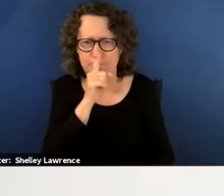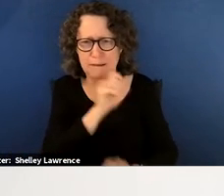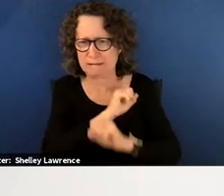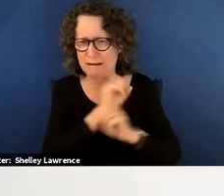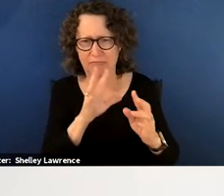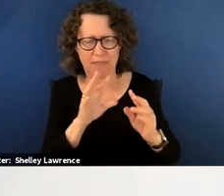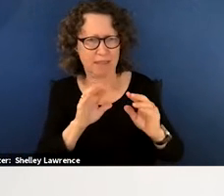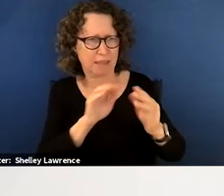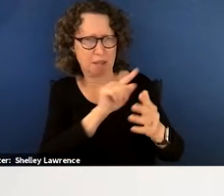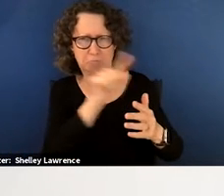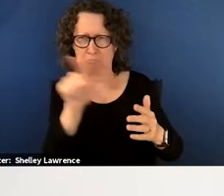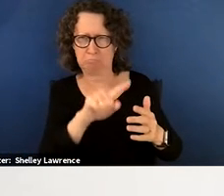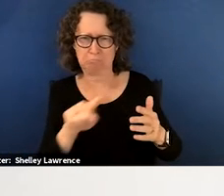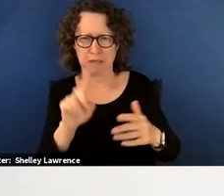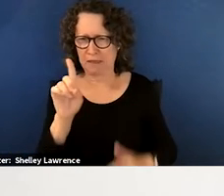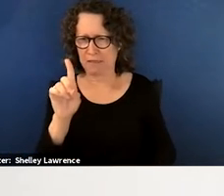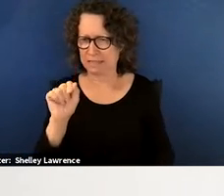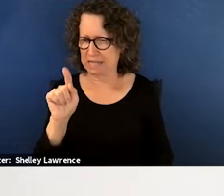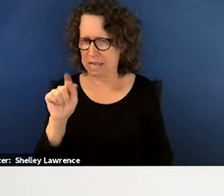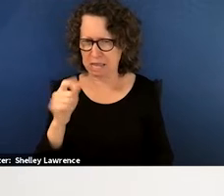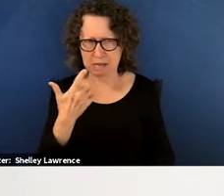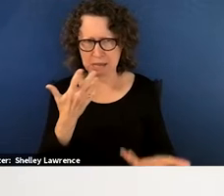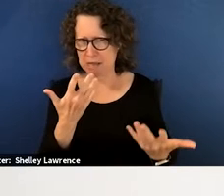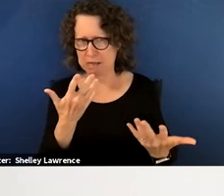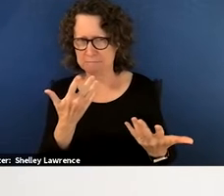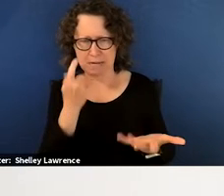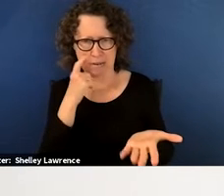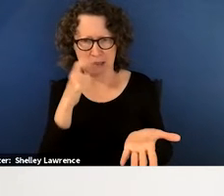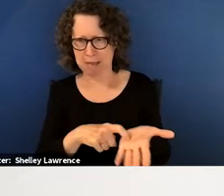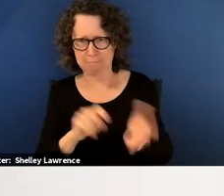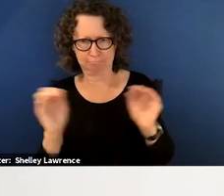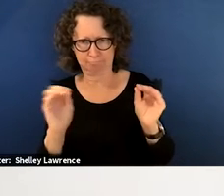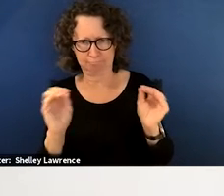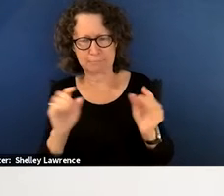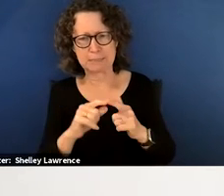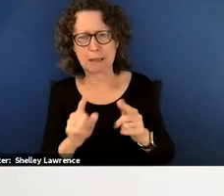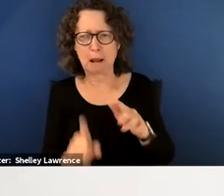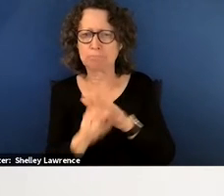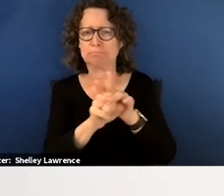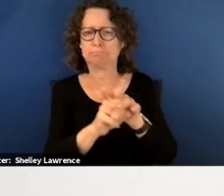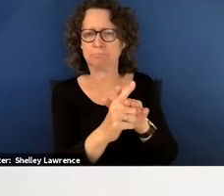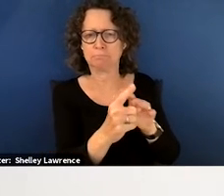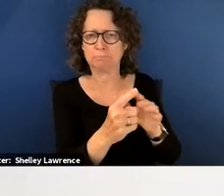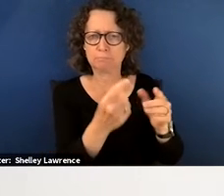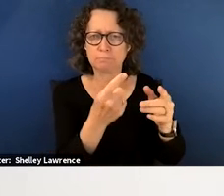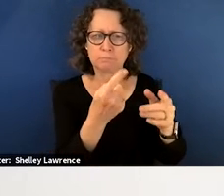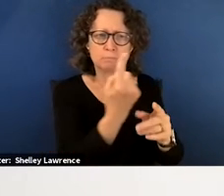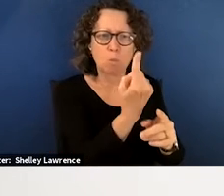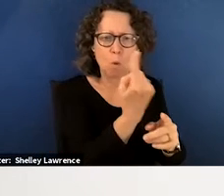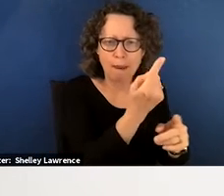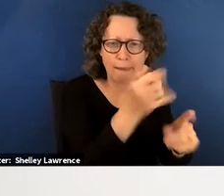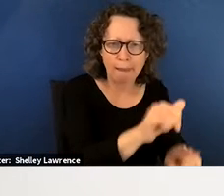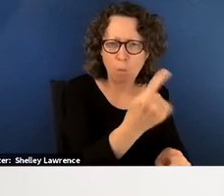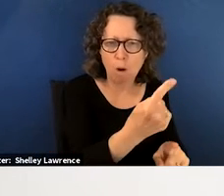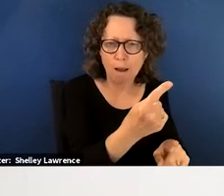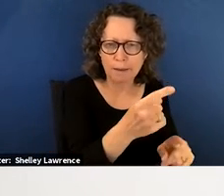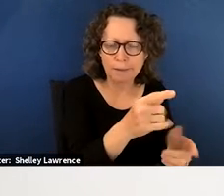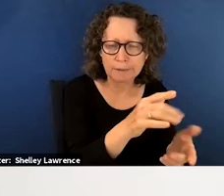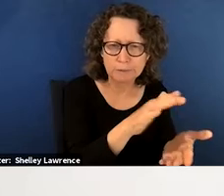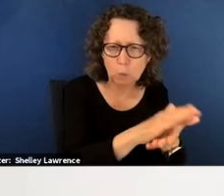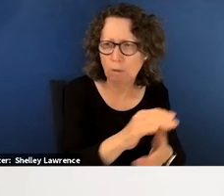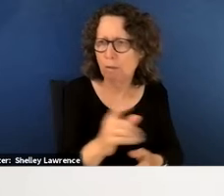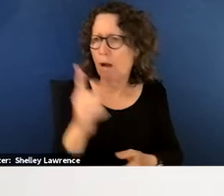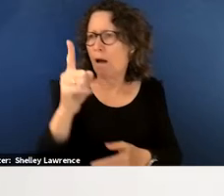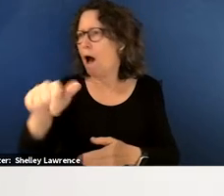área. Nada de ese tipo, nada nos ha preocupado de esa manera. Han sido casos aislados